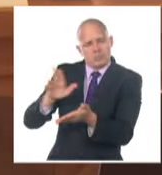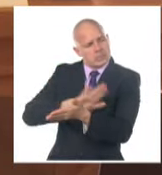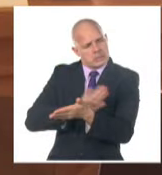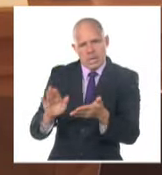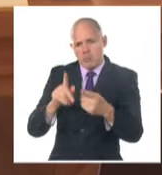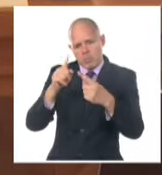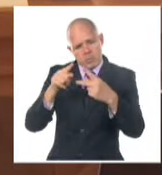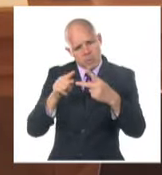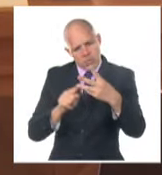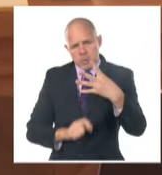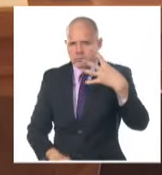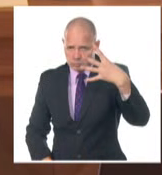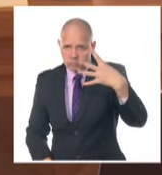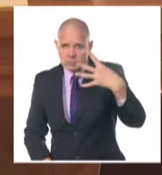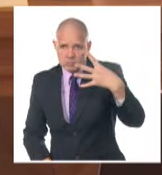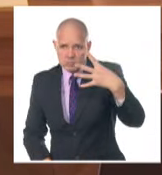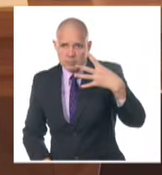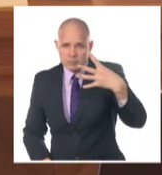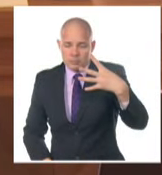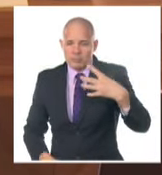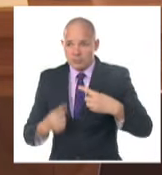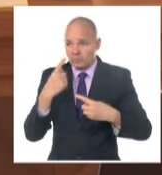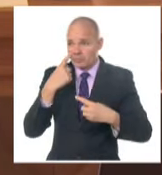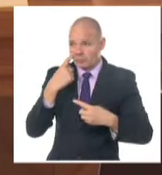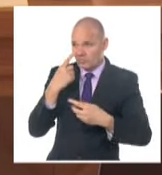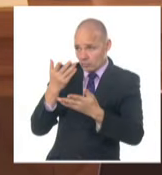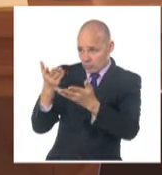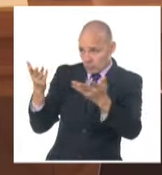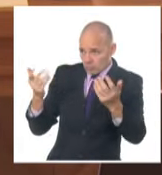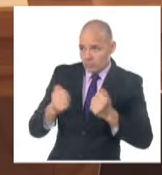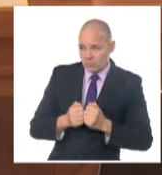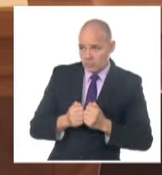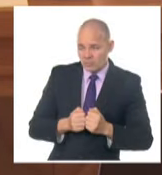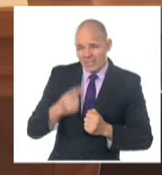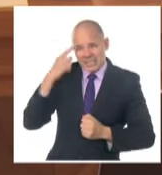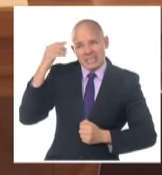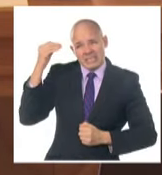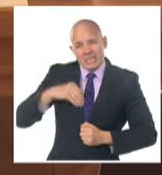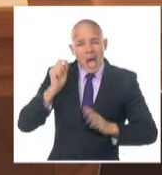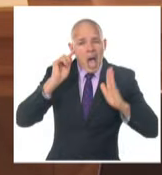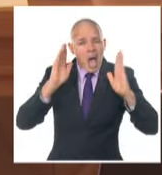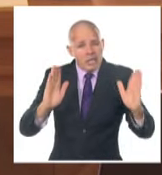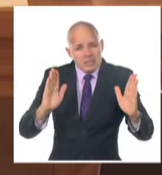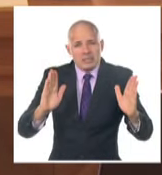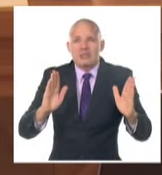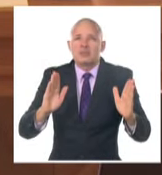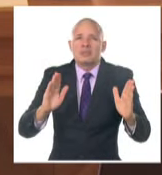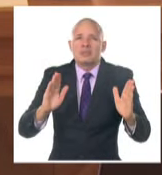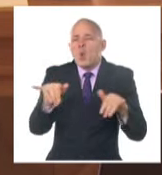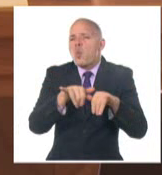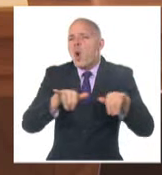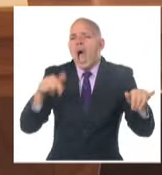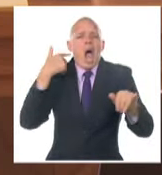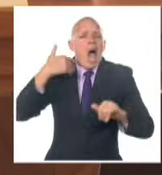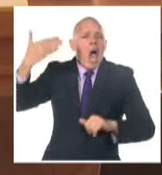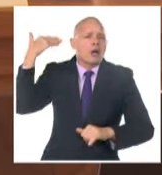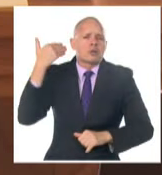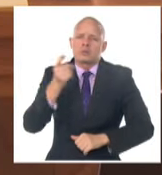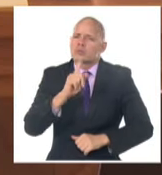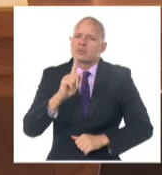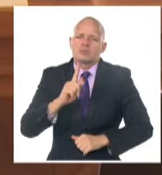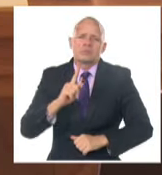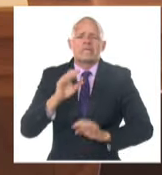cada época histórica conlleva desafíos y la actual nos plantea retos